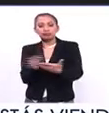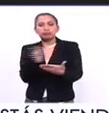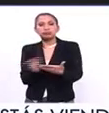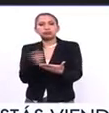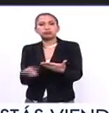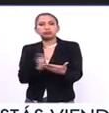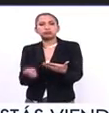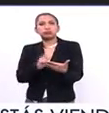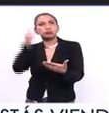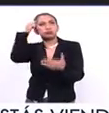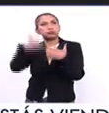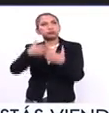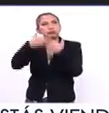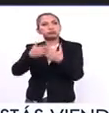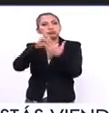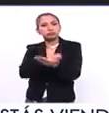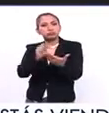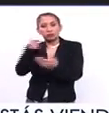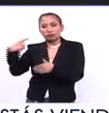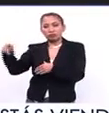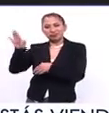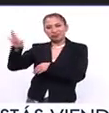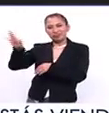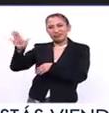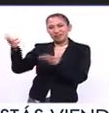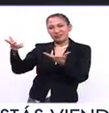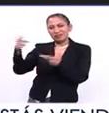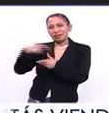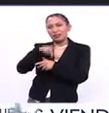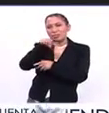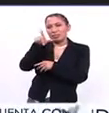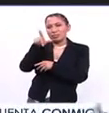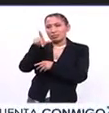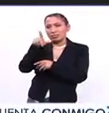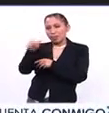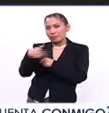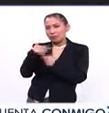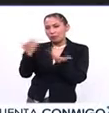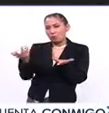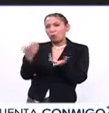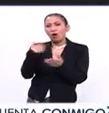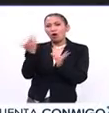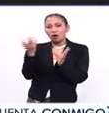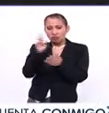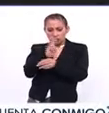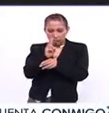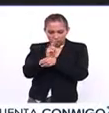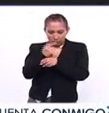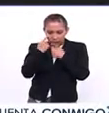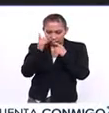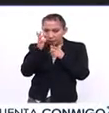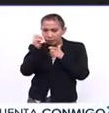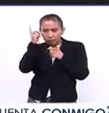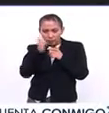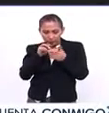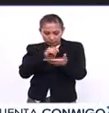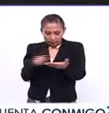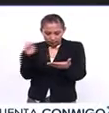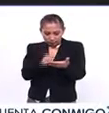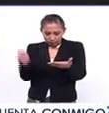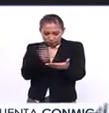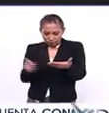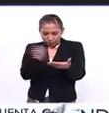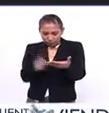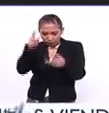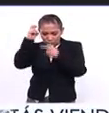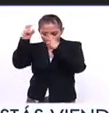escribía como hacían ellos allá, después en estados como de vigilia, por ejemplo. Entonces escribía